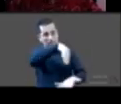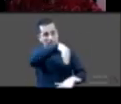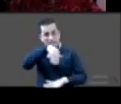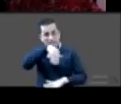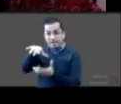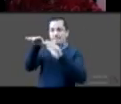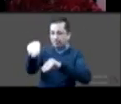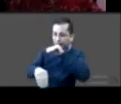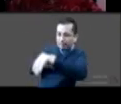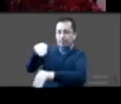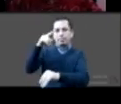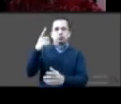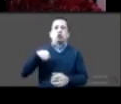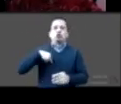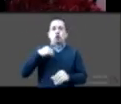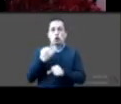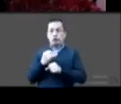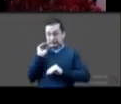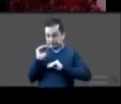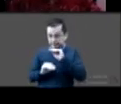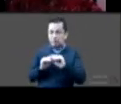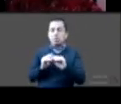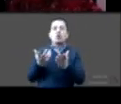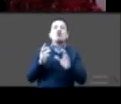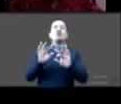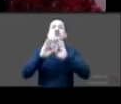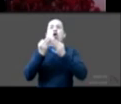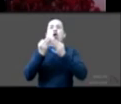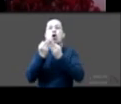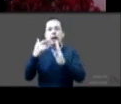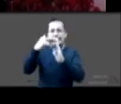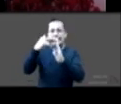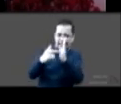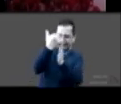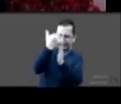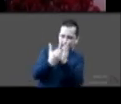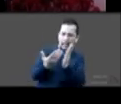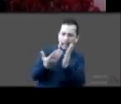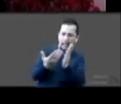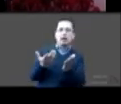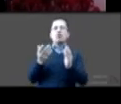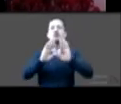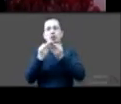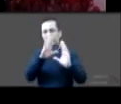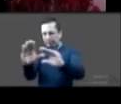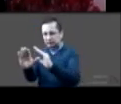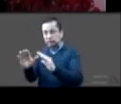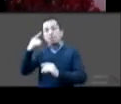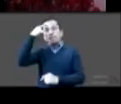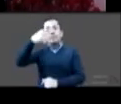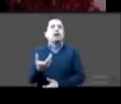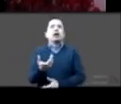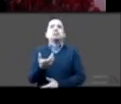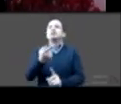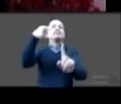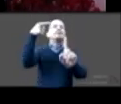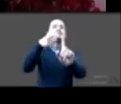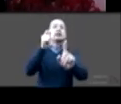de procesos basados en estándares probatorios, porque aquí es distinto, la prueba es distinta,